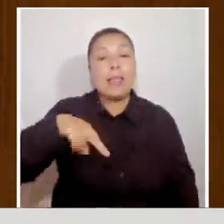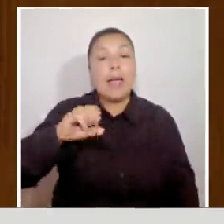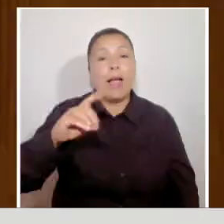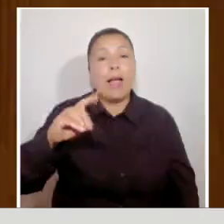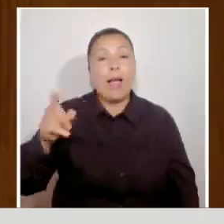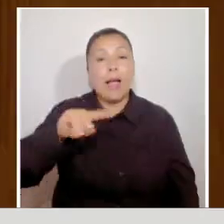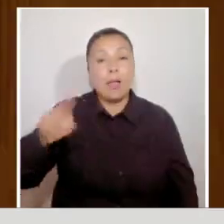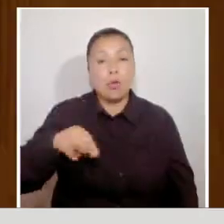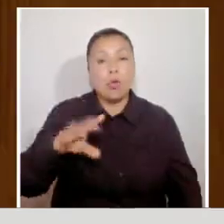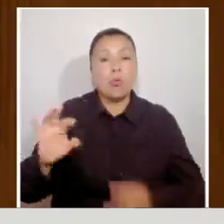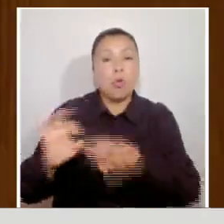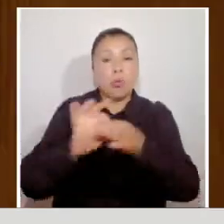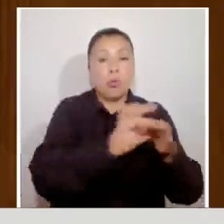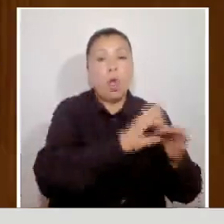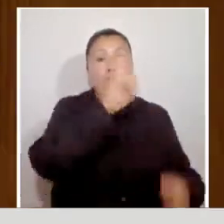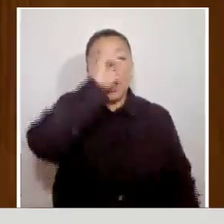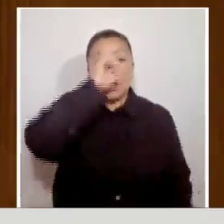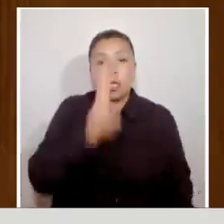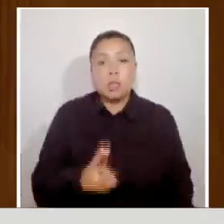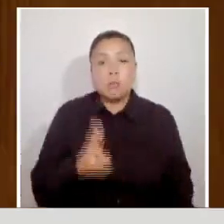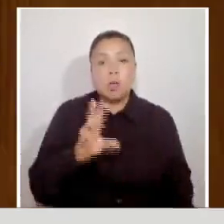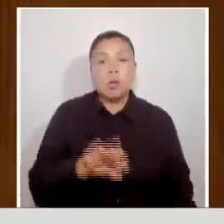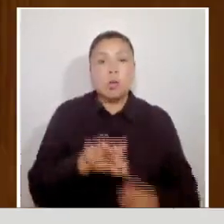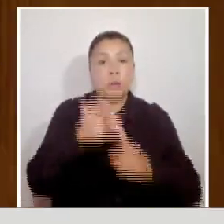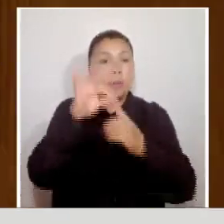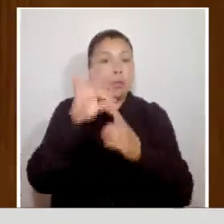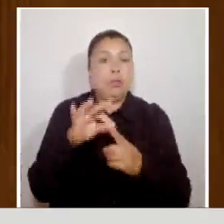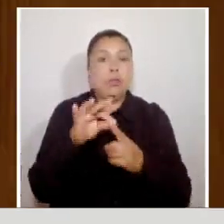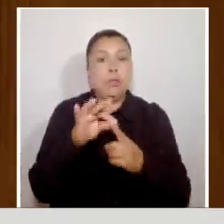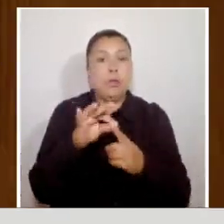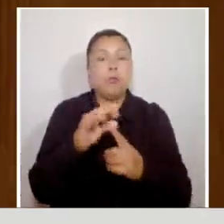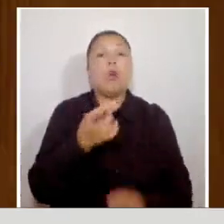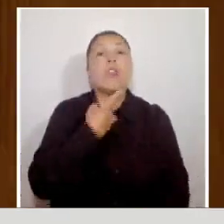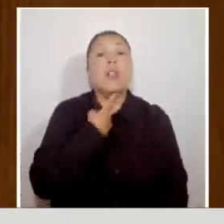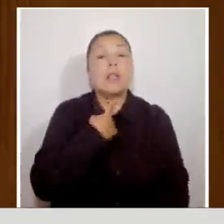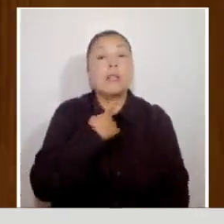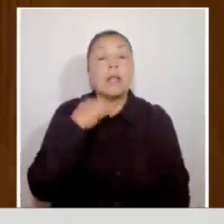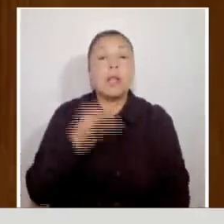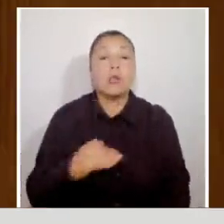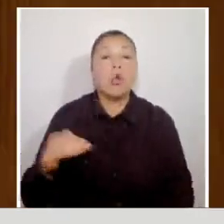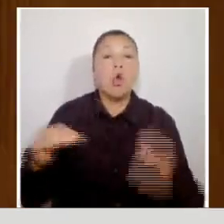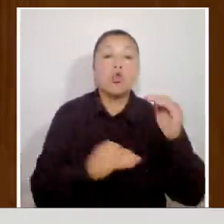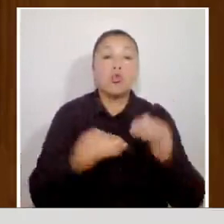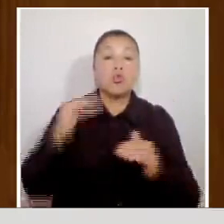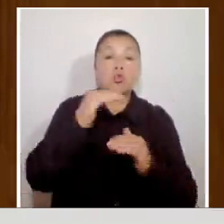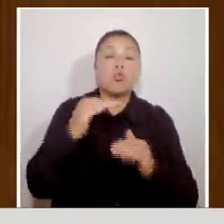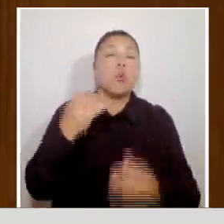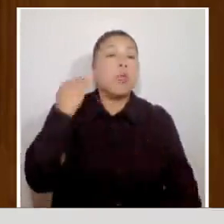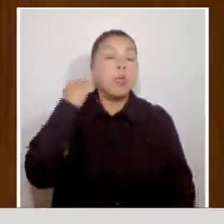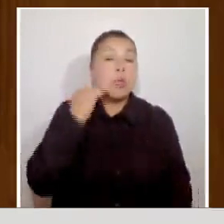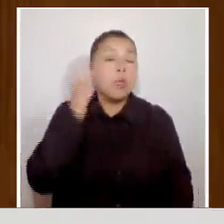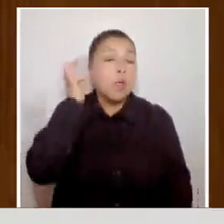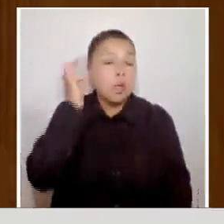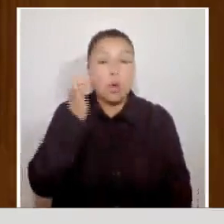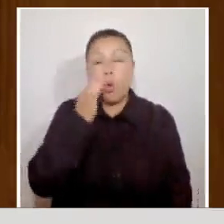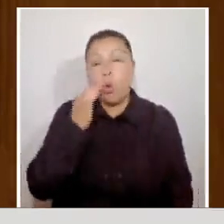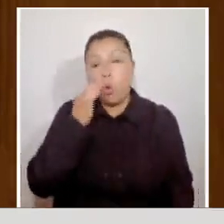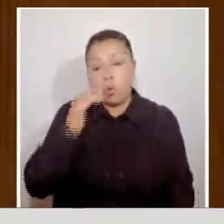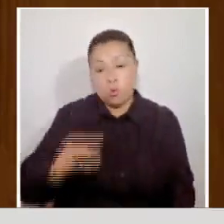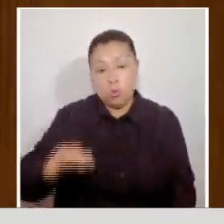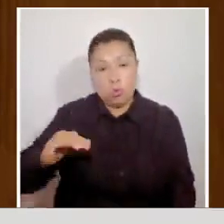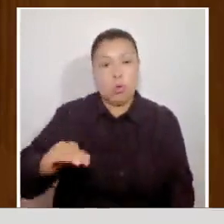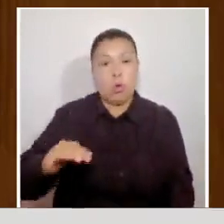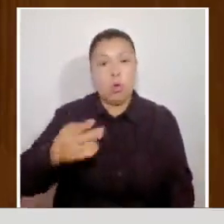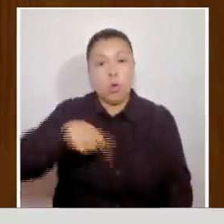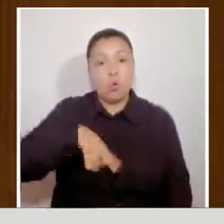y por respeto al principio del interés superior del niño o la niña que vuestra comisión de